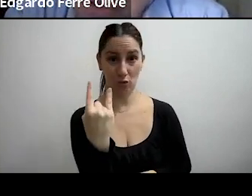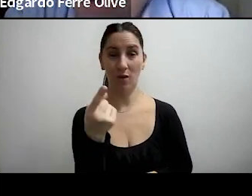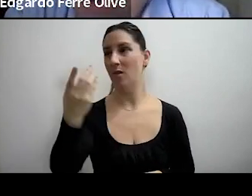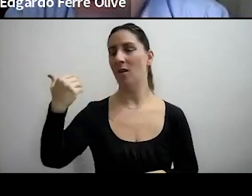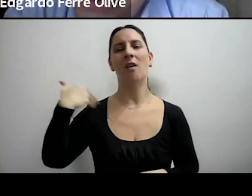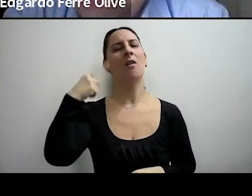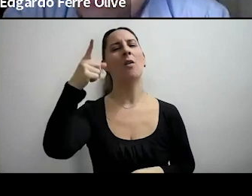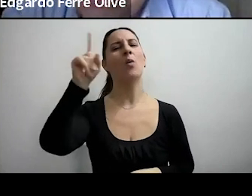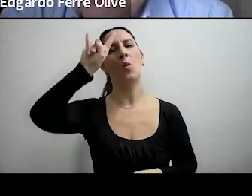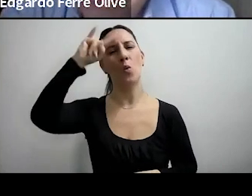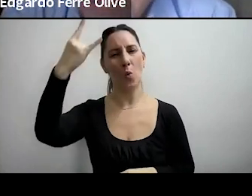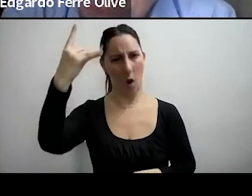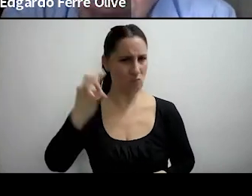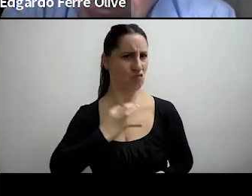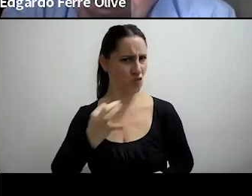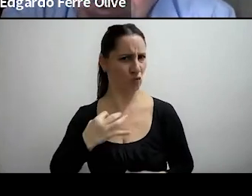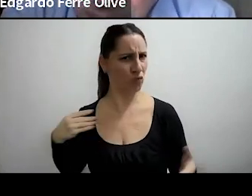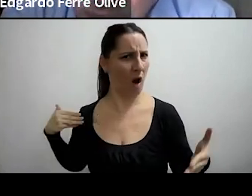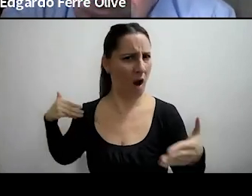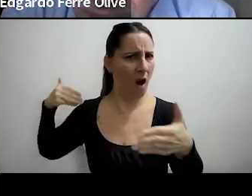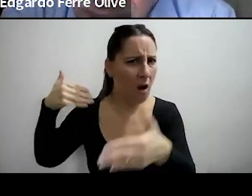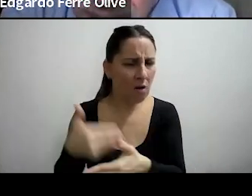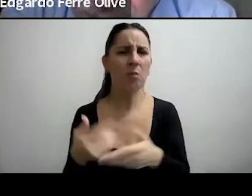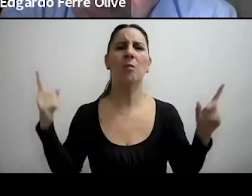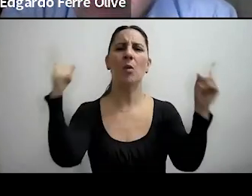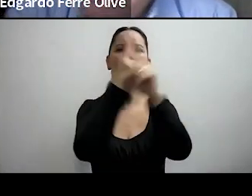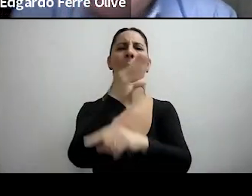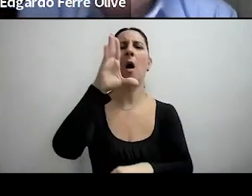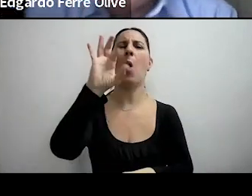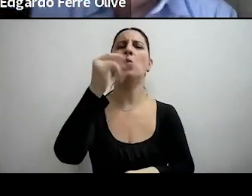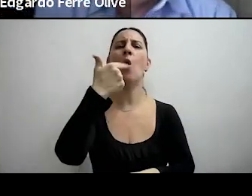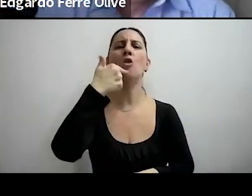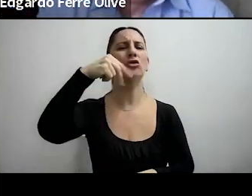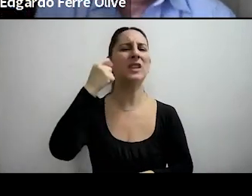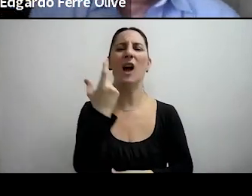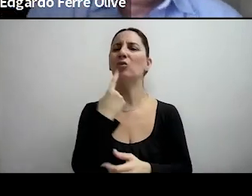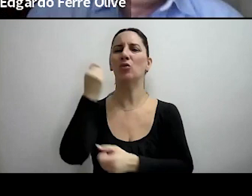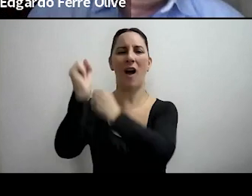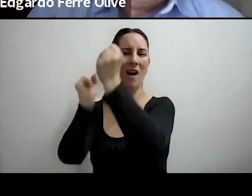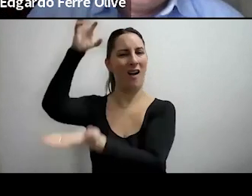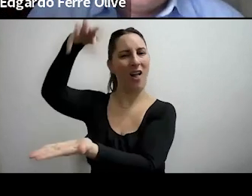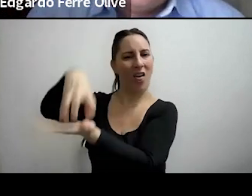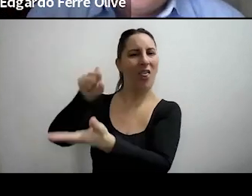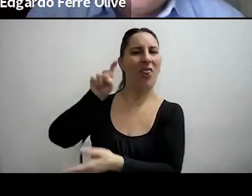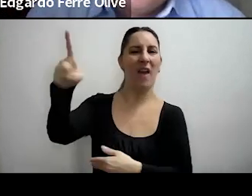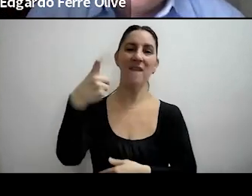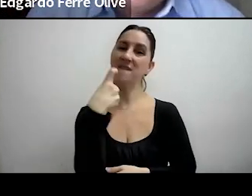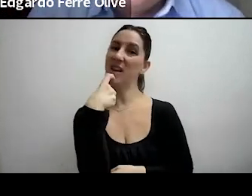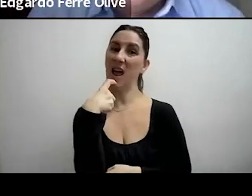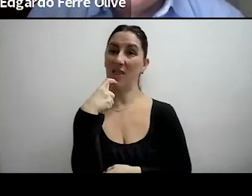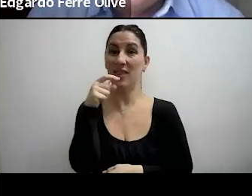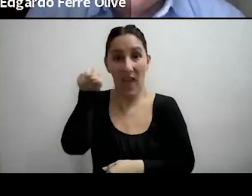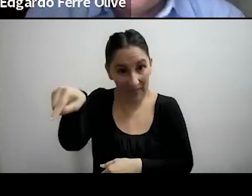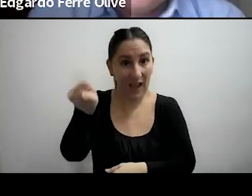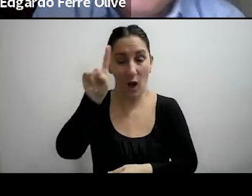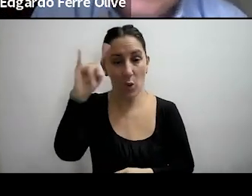con Uruguay durante muchos años por el tema de Bosnia, la planta finlandesa, que se indicaba